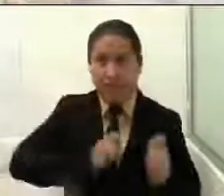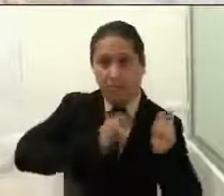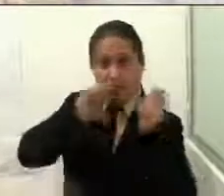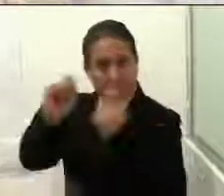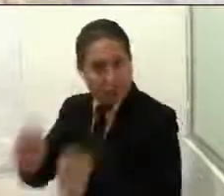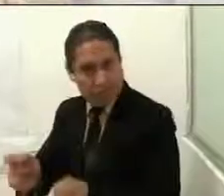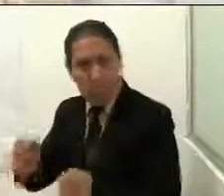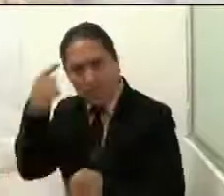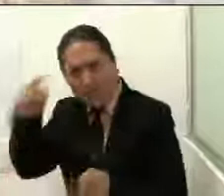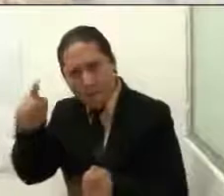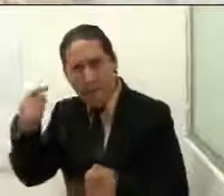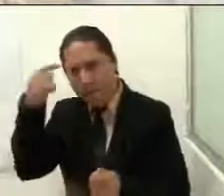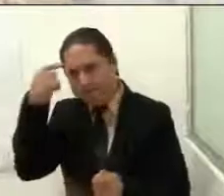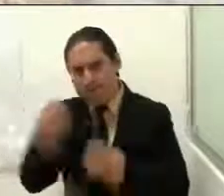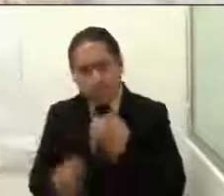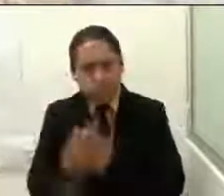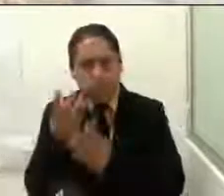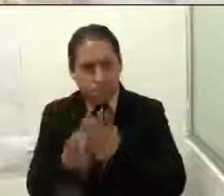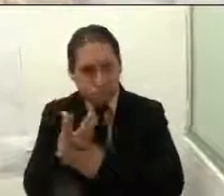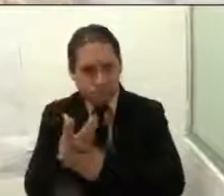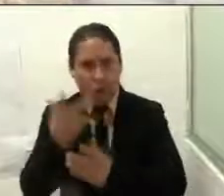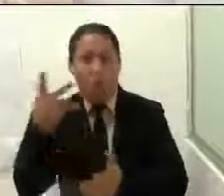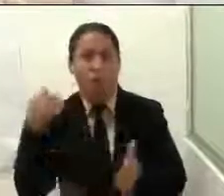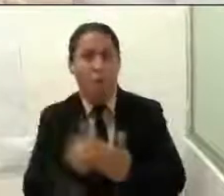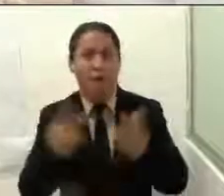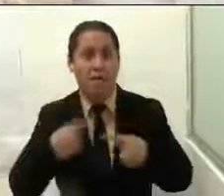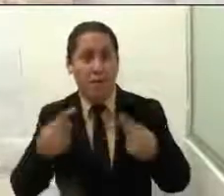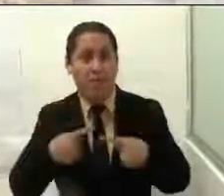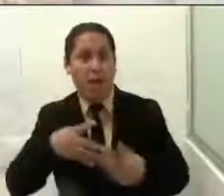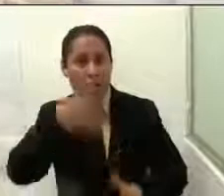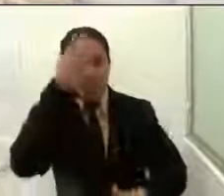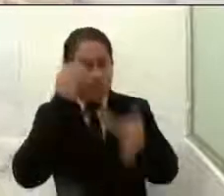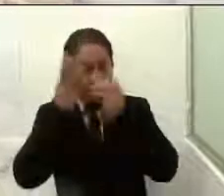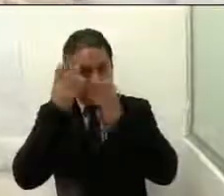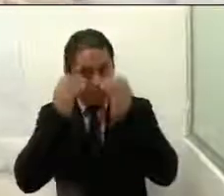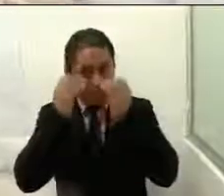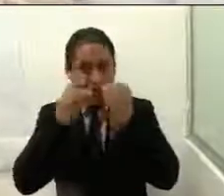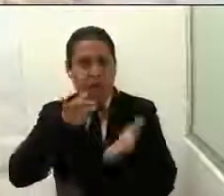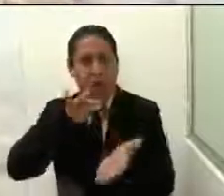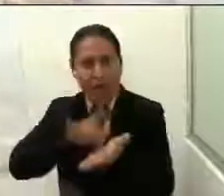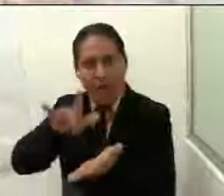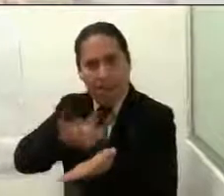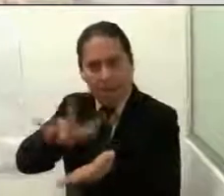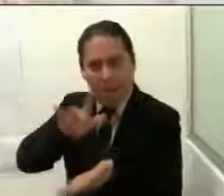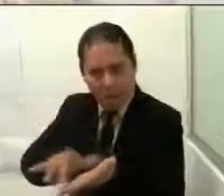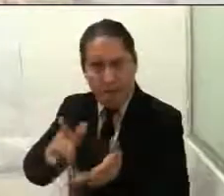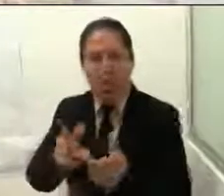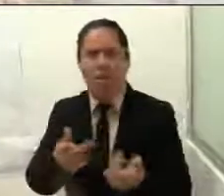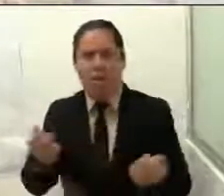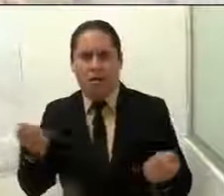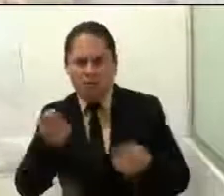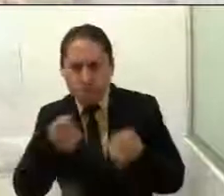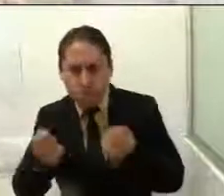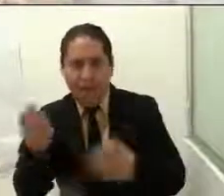beneficio de 8 mil productores asimismo se apoyó en los procesos productivos de